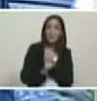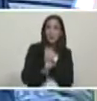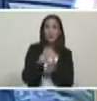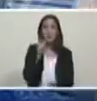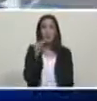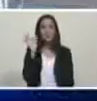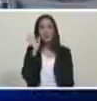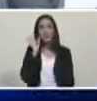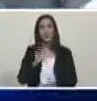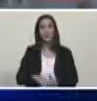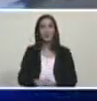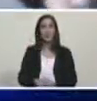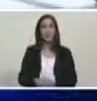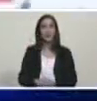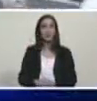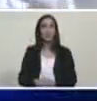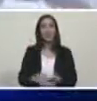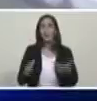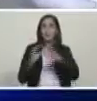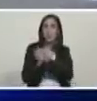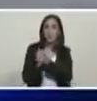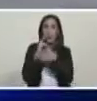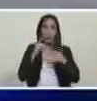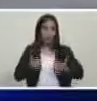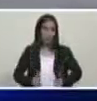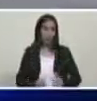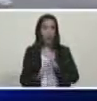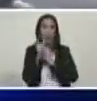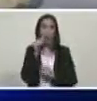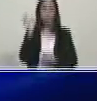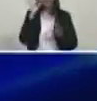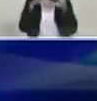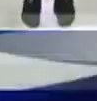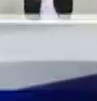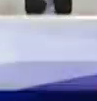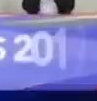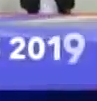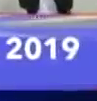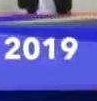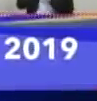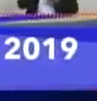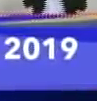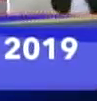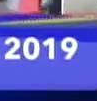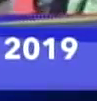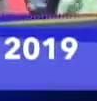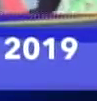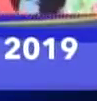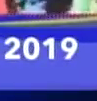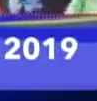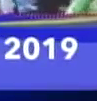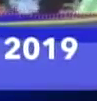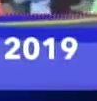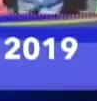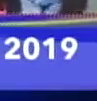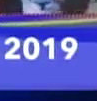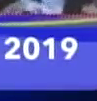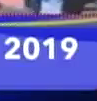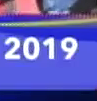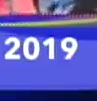su compañero, su compañera, sus hijos, sus hijas, su familia. Bienvenido. Welcome to